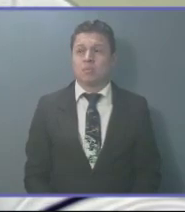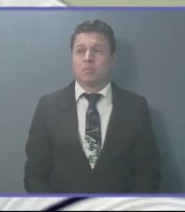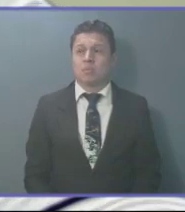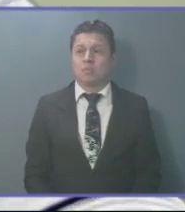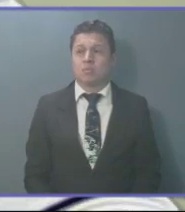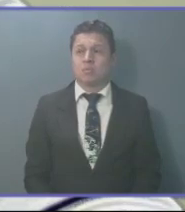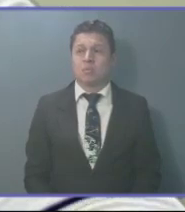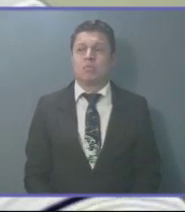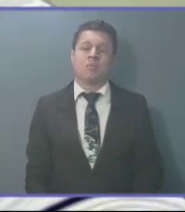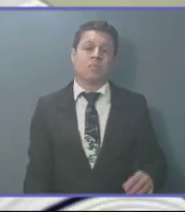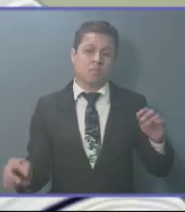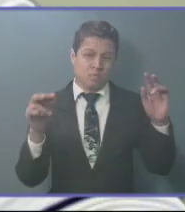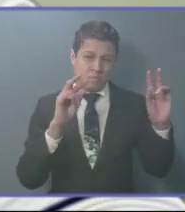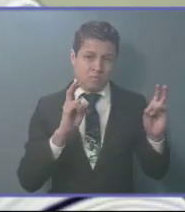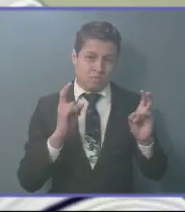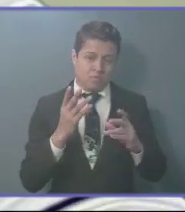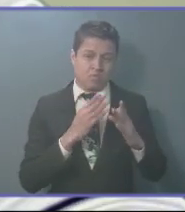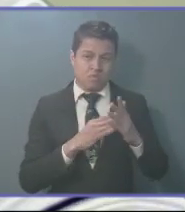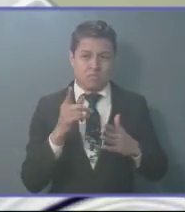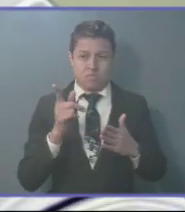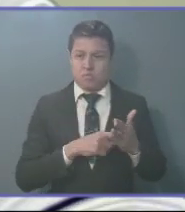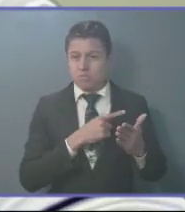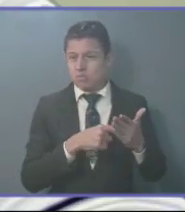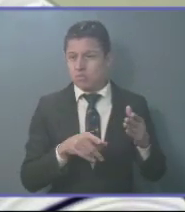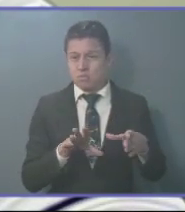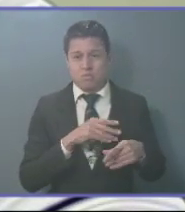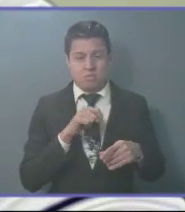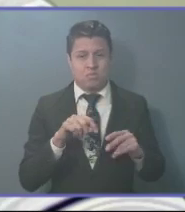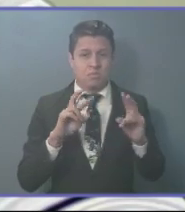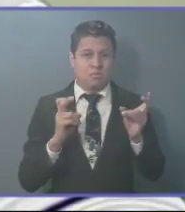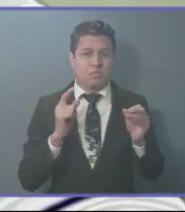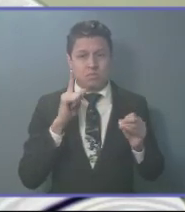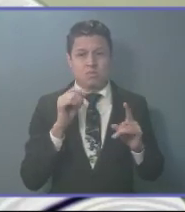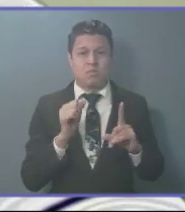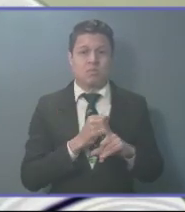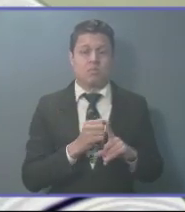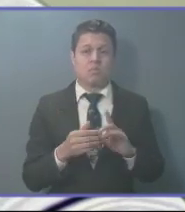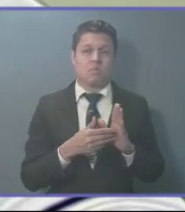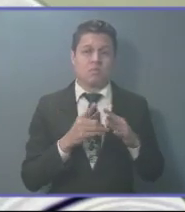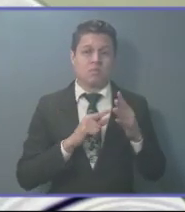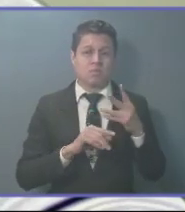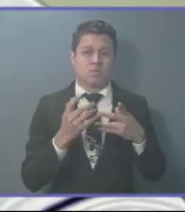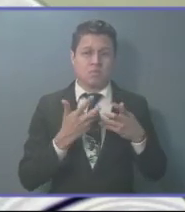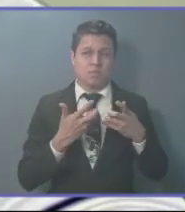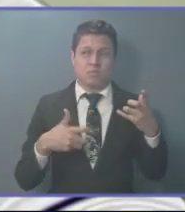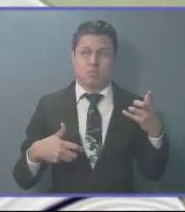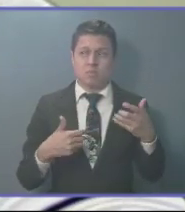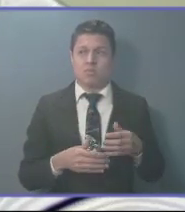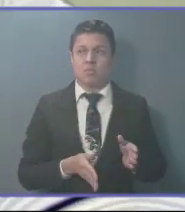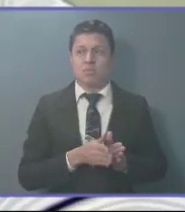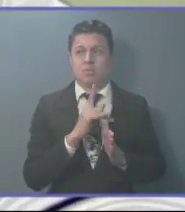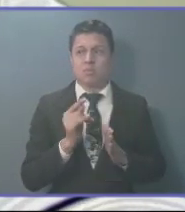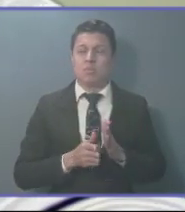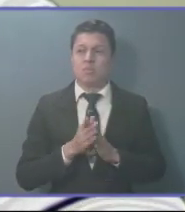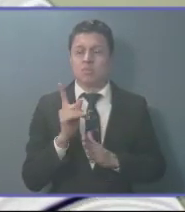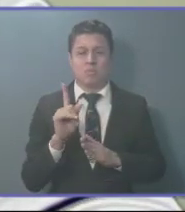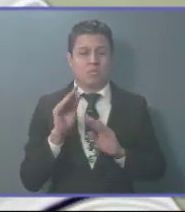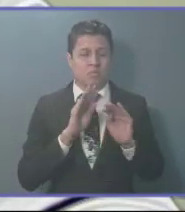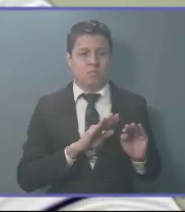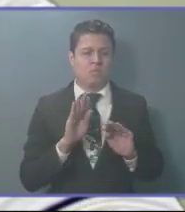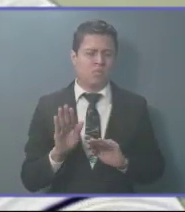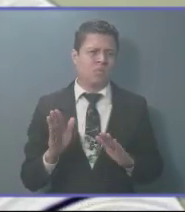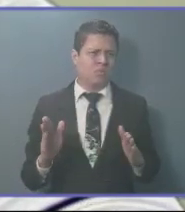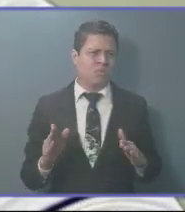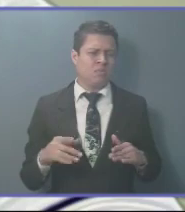los cuales veta este decreto es porque se violenta el principio de separación de poderes